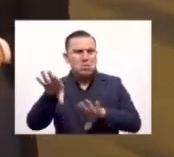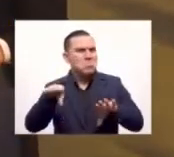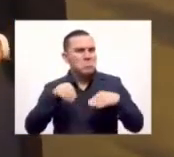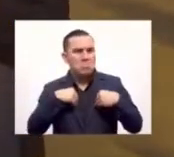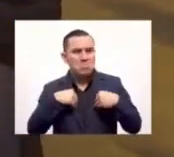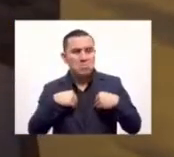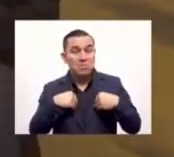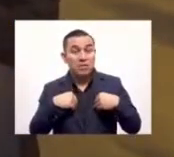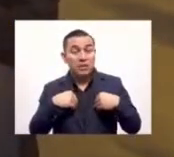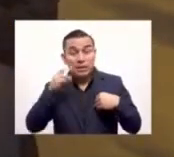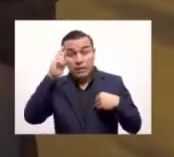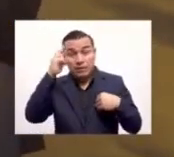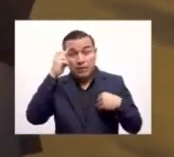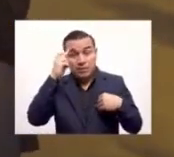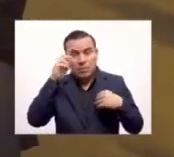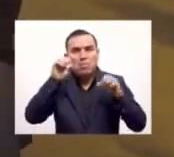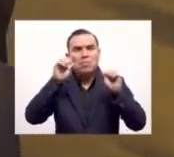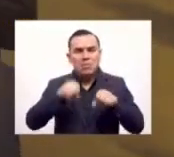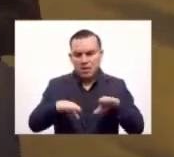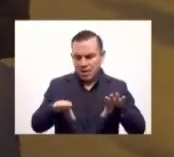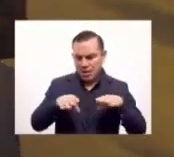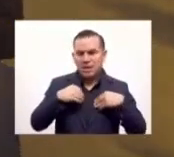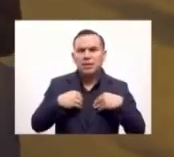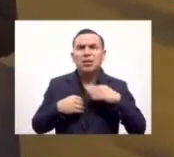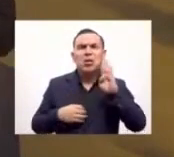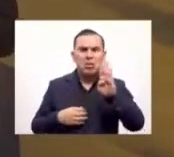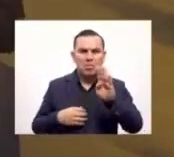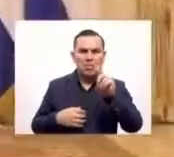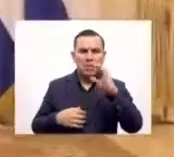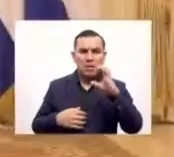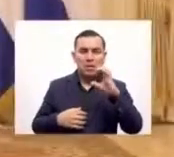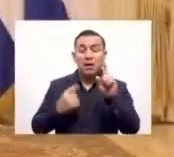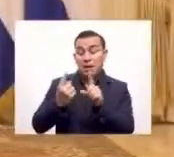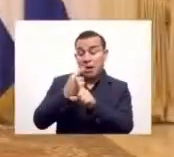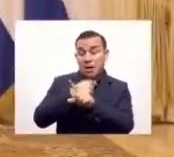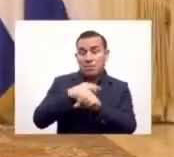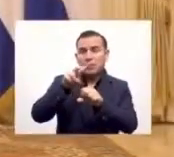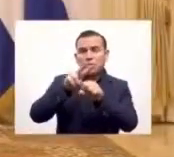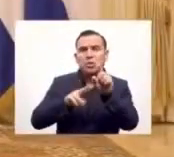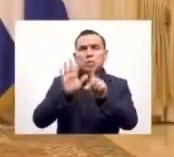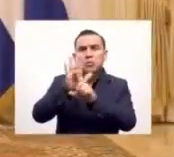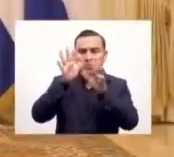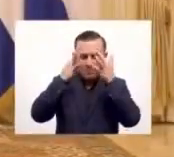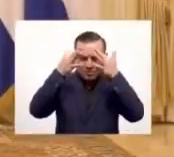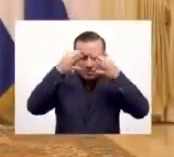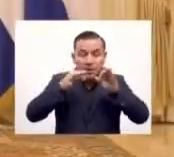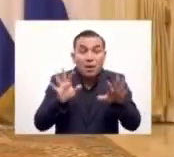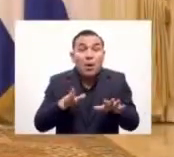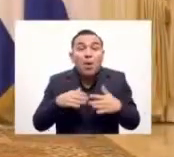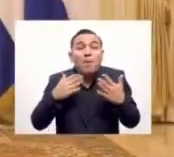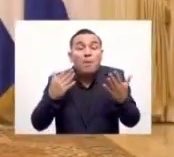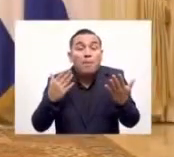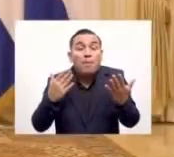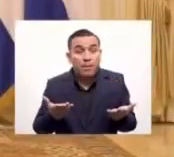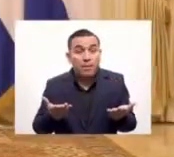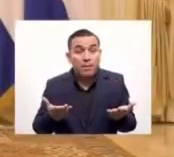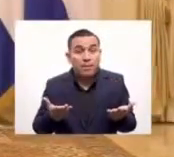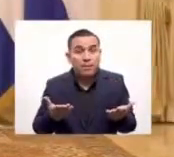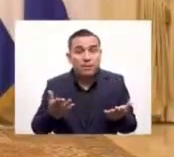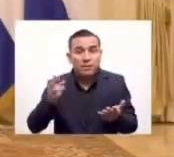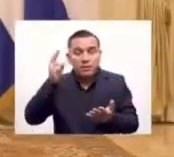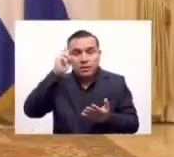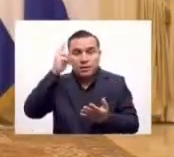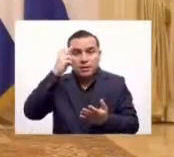¿Qué línea sería buena seguir para poder lanzarse a este mundo de las criptos?